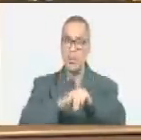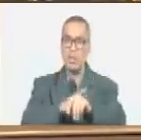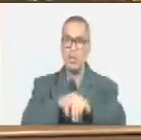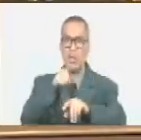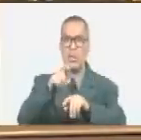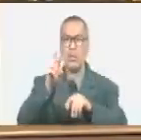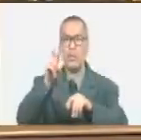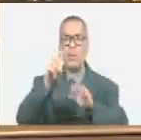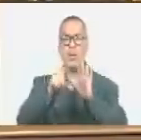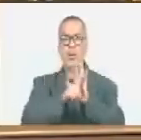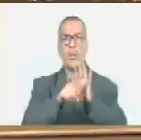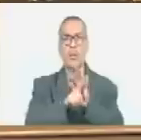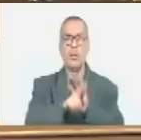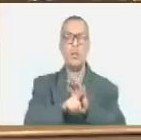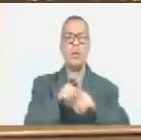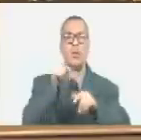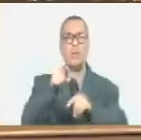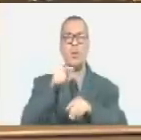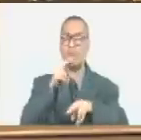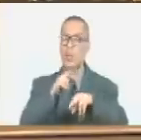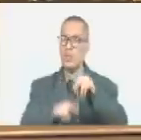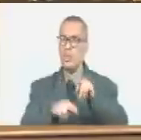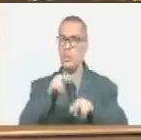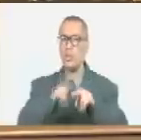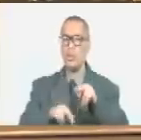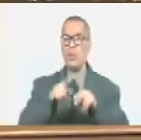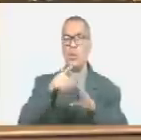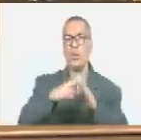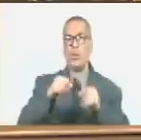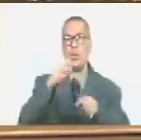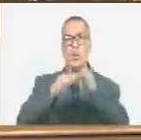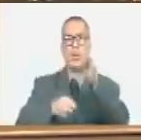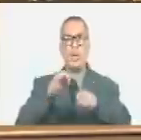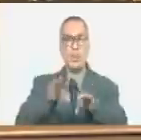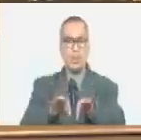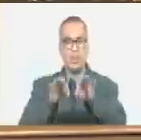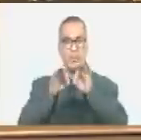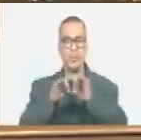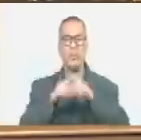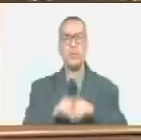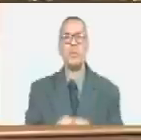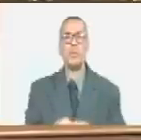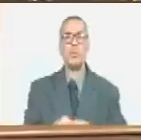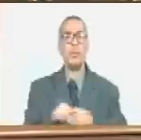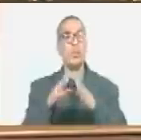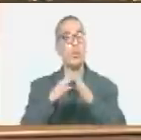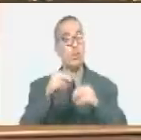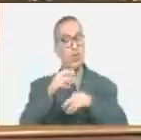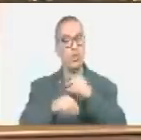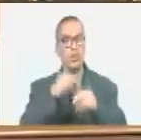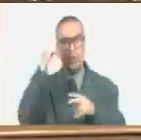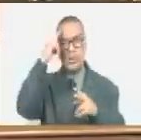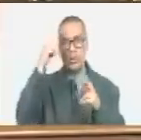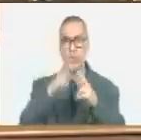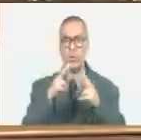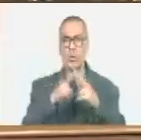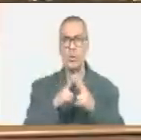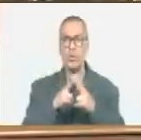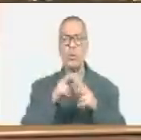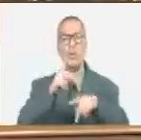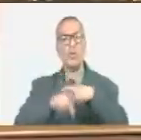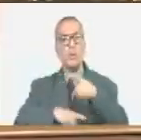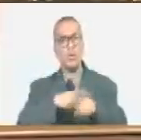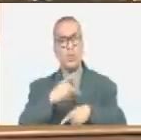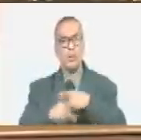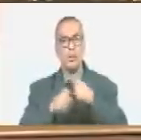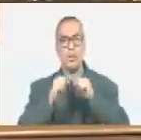de esta ley. Hasta tanto se creen las fiscalías especializadas. La competencia para el conocimiento de los procedimientos